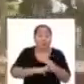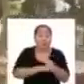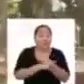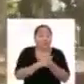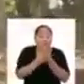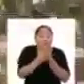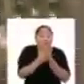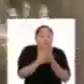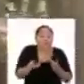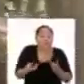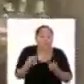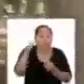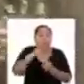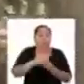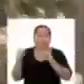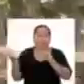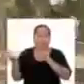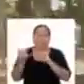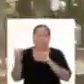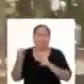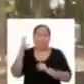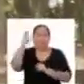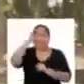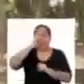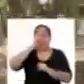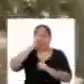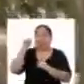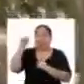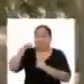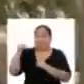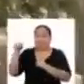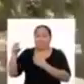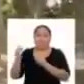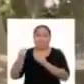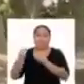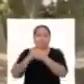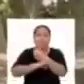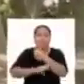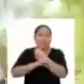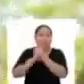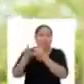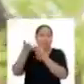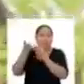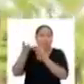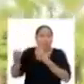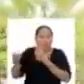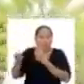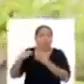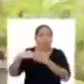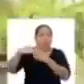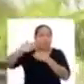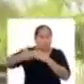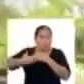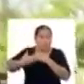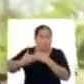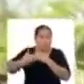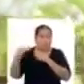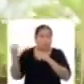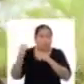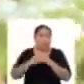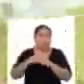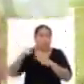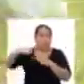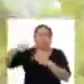Sí, esta guerra devastó Europa, pero estos países lograron ingeniárselas para salir adelante. Así es, los vecinos olvidaron